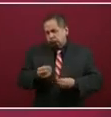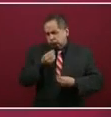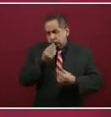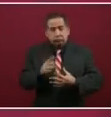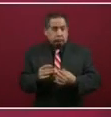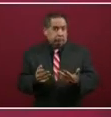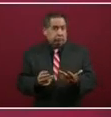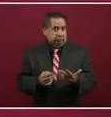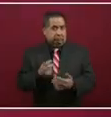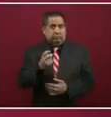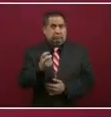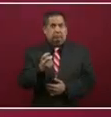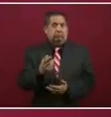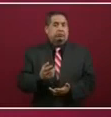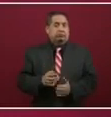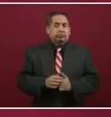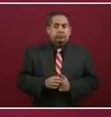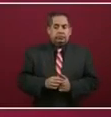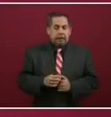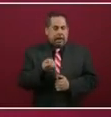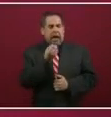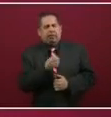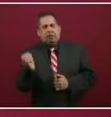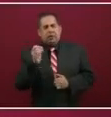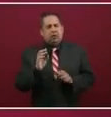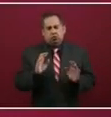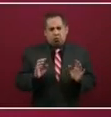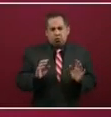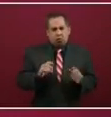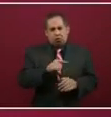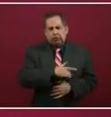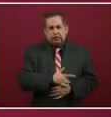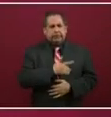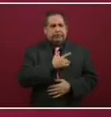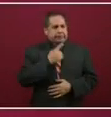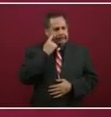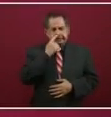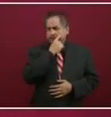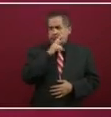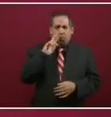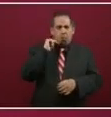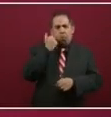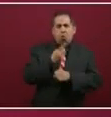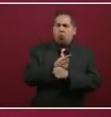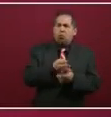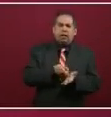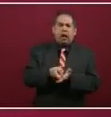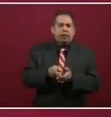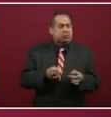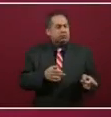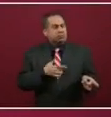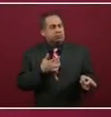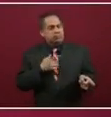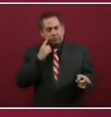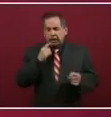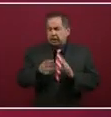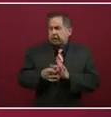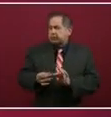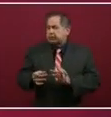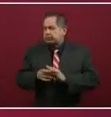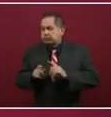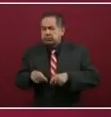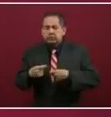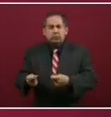No es obligatorio, es voluntario, para afianzar principios,